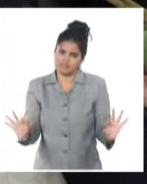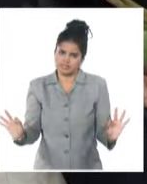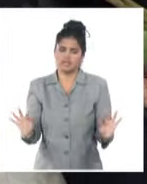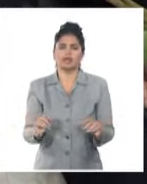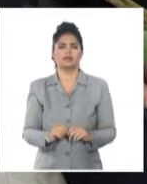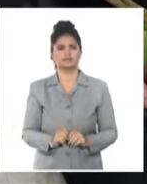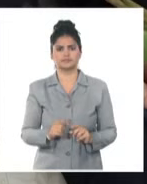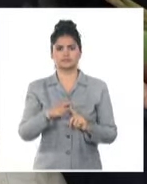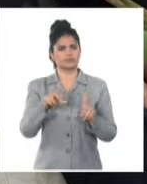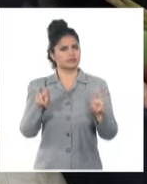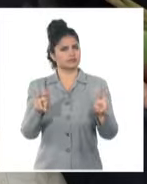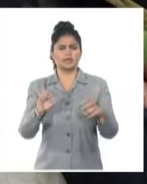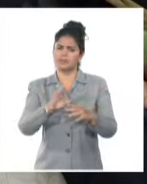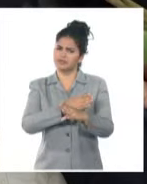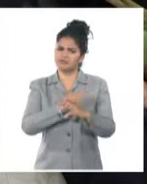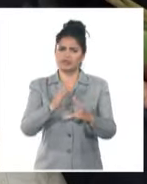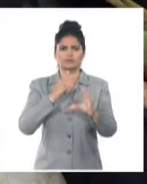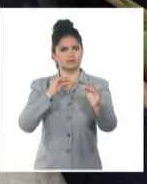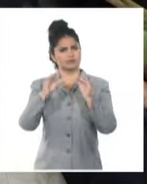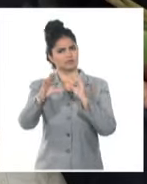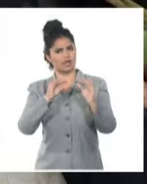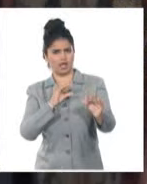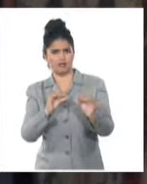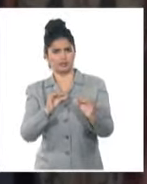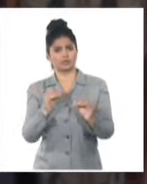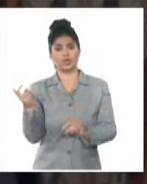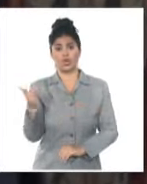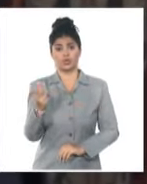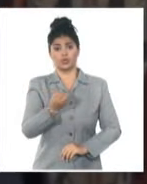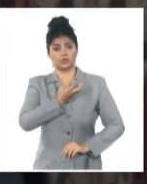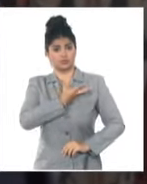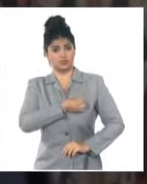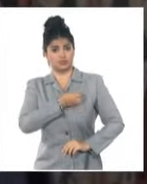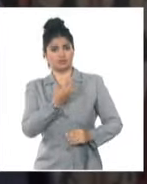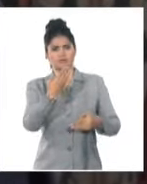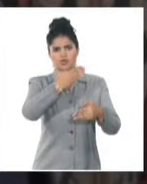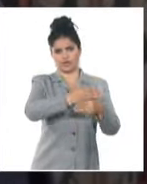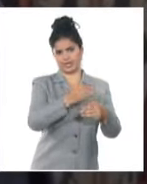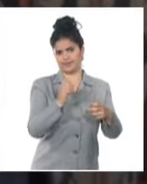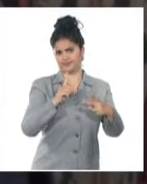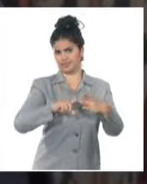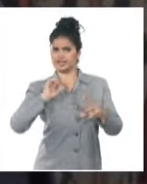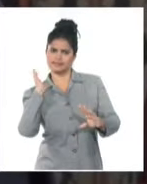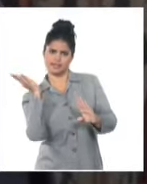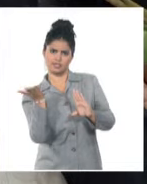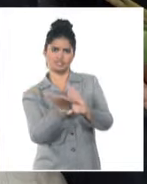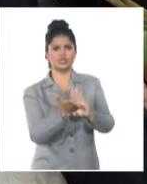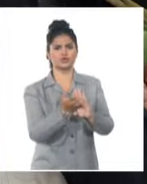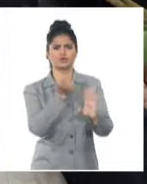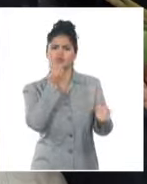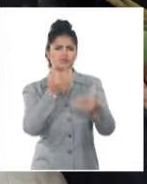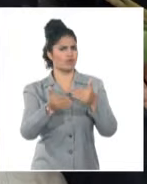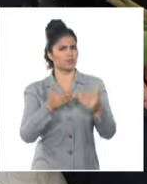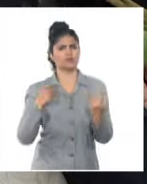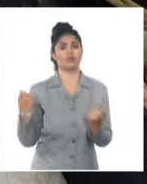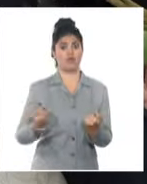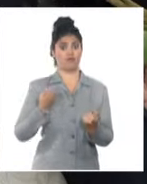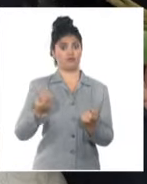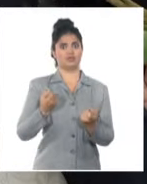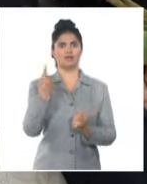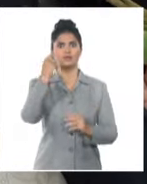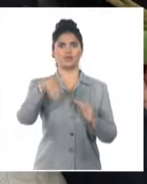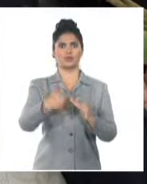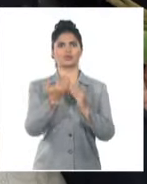que enfrentamos, emociones, bloqueos y esa lucha de los pueblos también la compartimos. Y estamos prestos